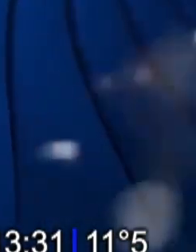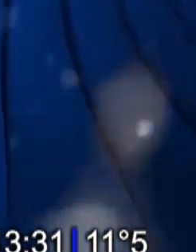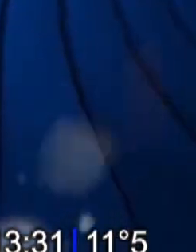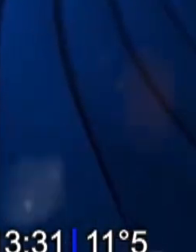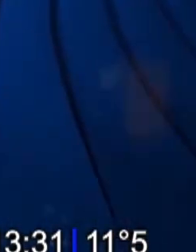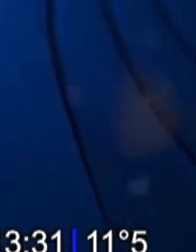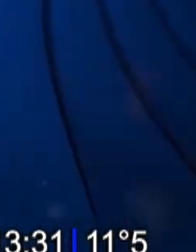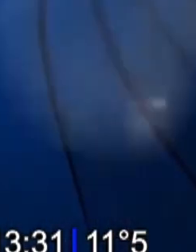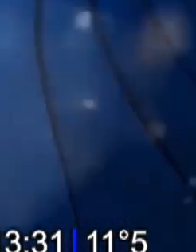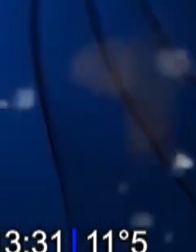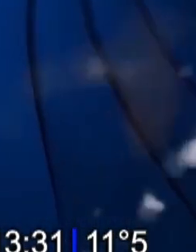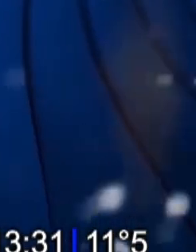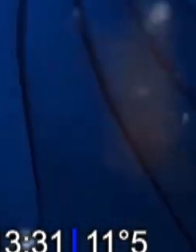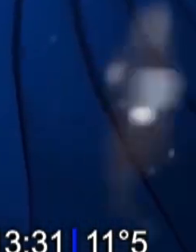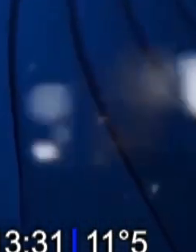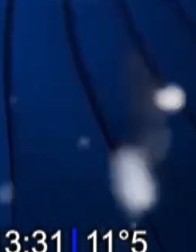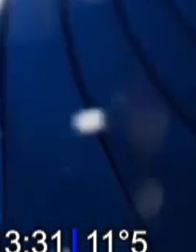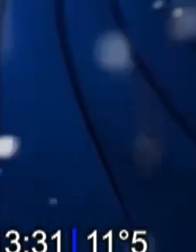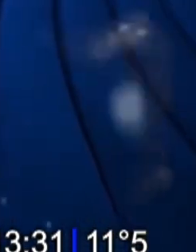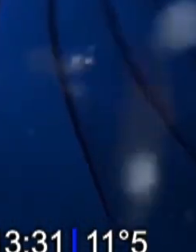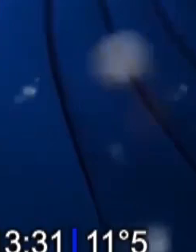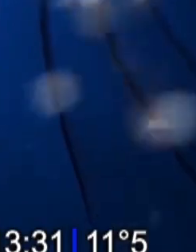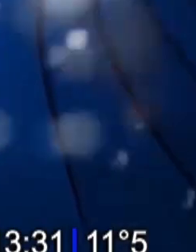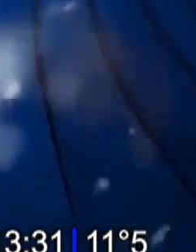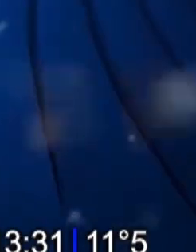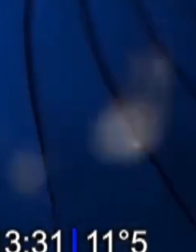Canal 13. Bien nuestro.